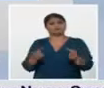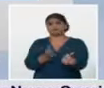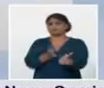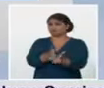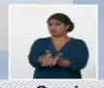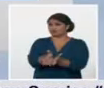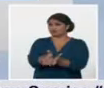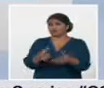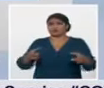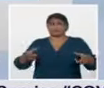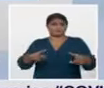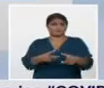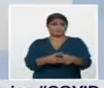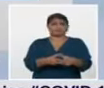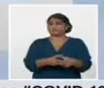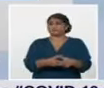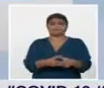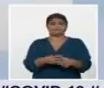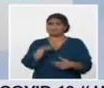Realmente